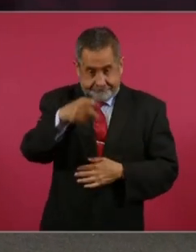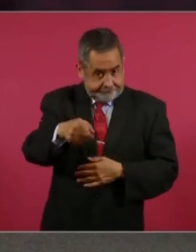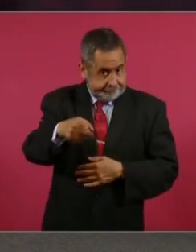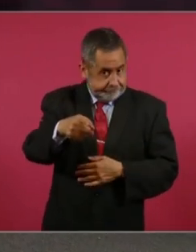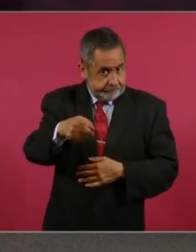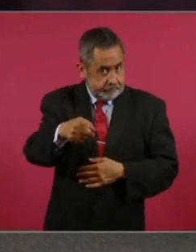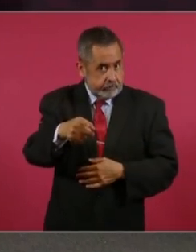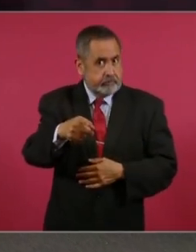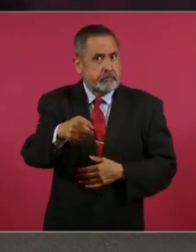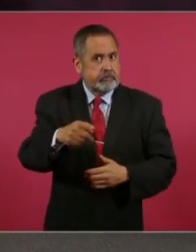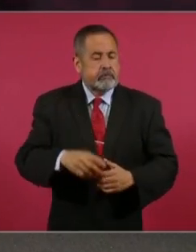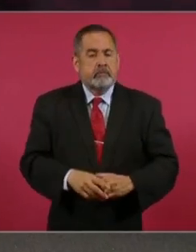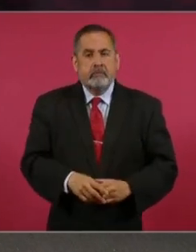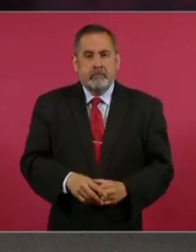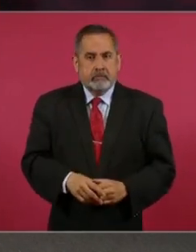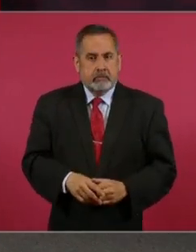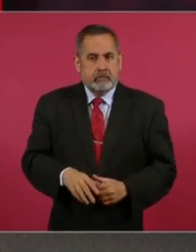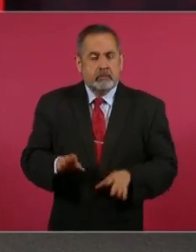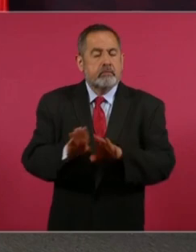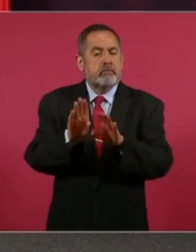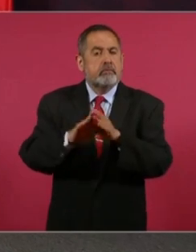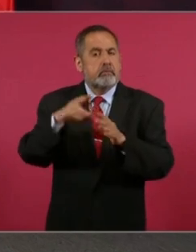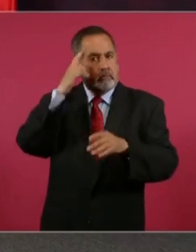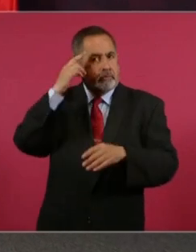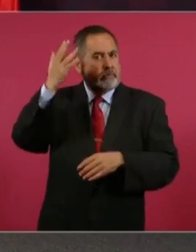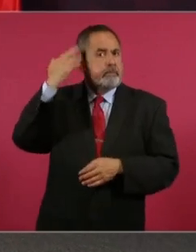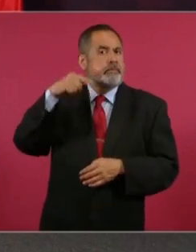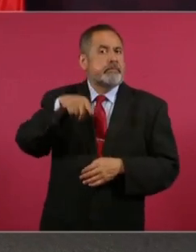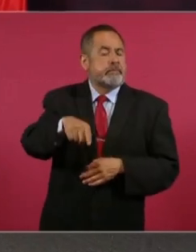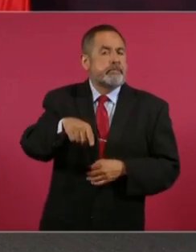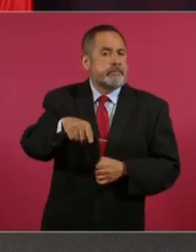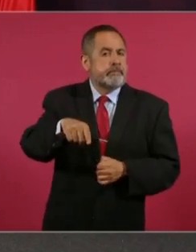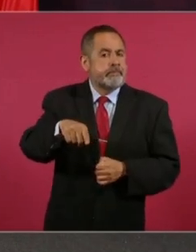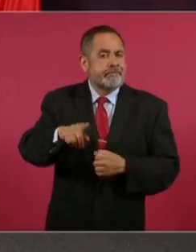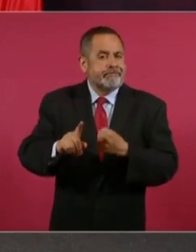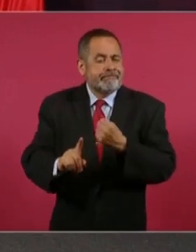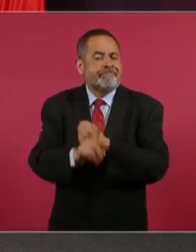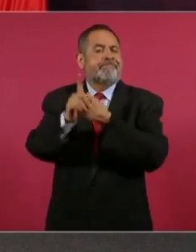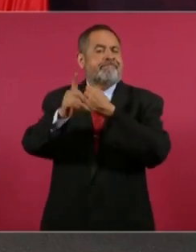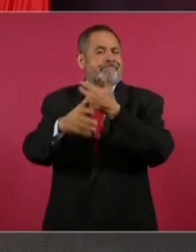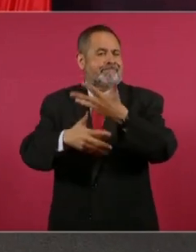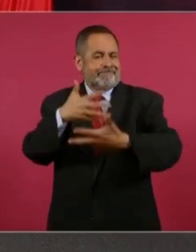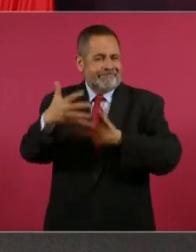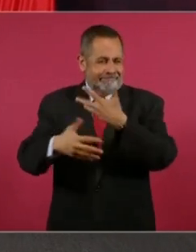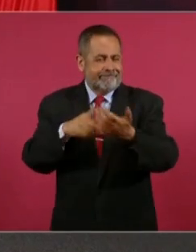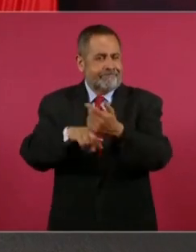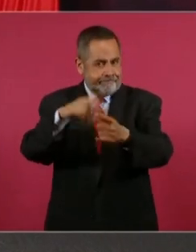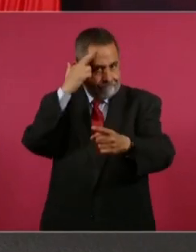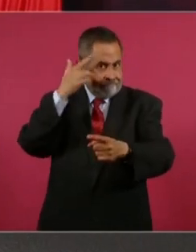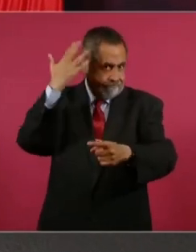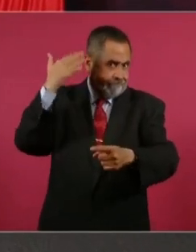Acuérdense cómo surge este conflicto.